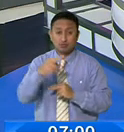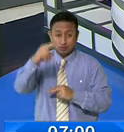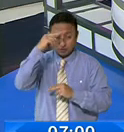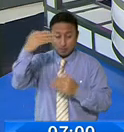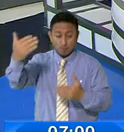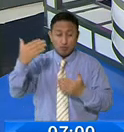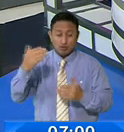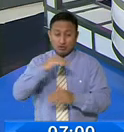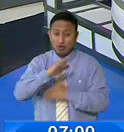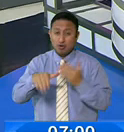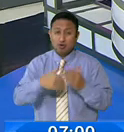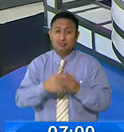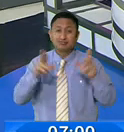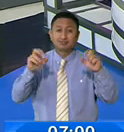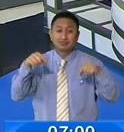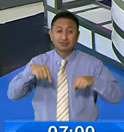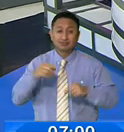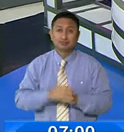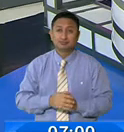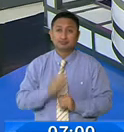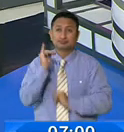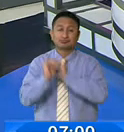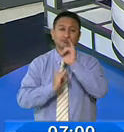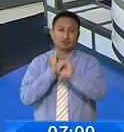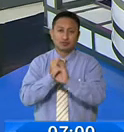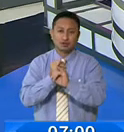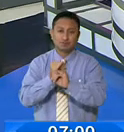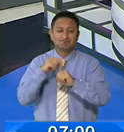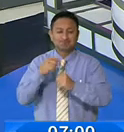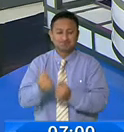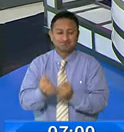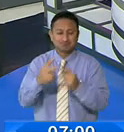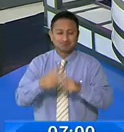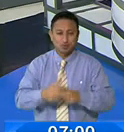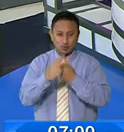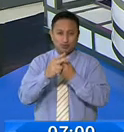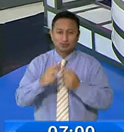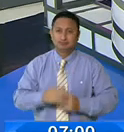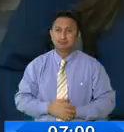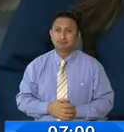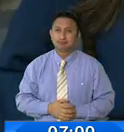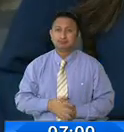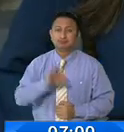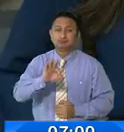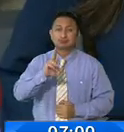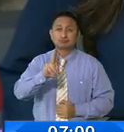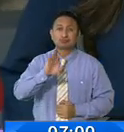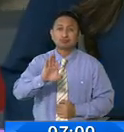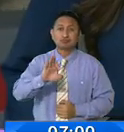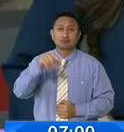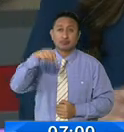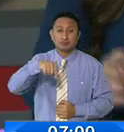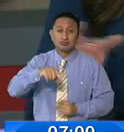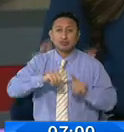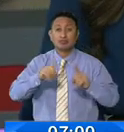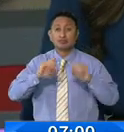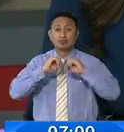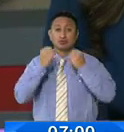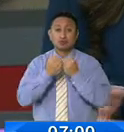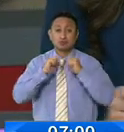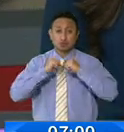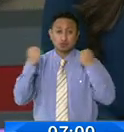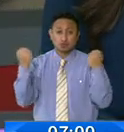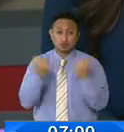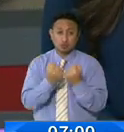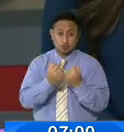todo el acontecer nacional y también internacional. Muy bien, vamos a empezar y les contamos que el Frente Unitario de Trabajadores FUT y varias organizaciones sociales